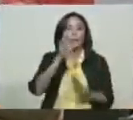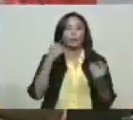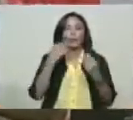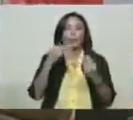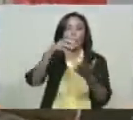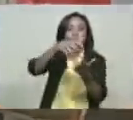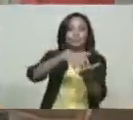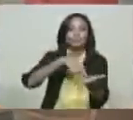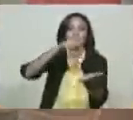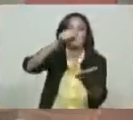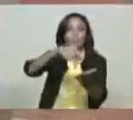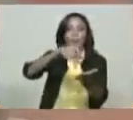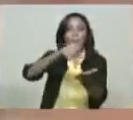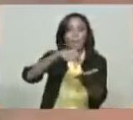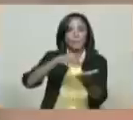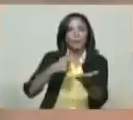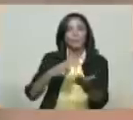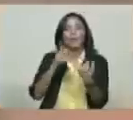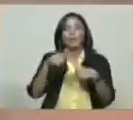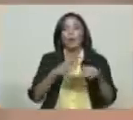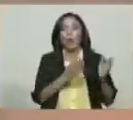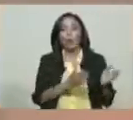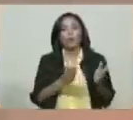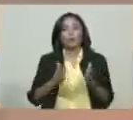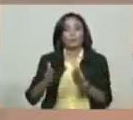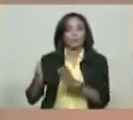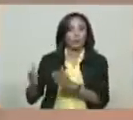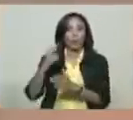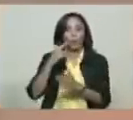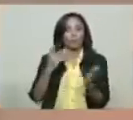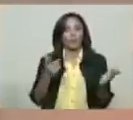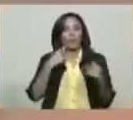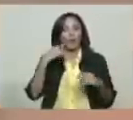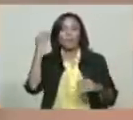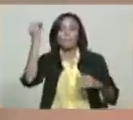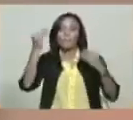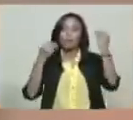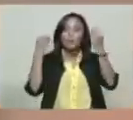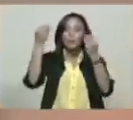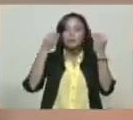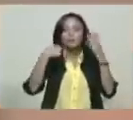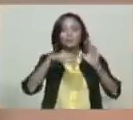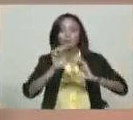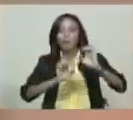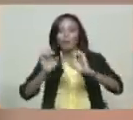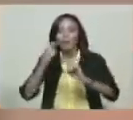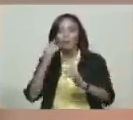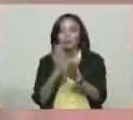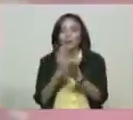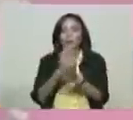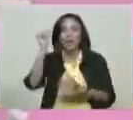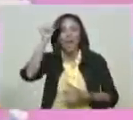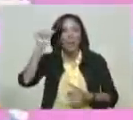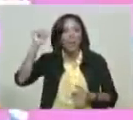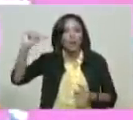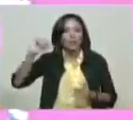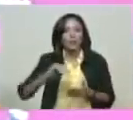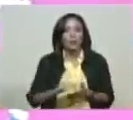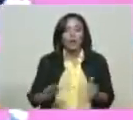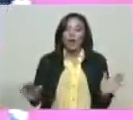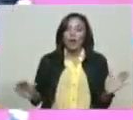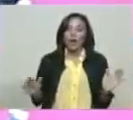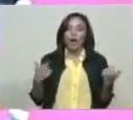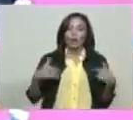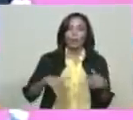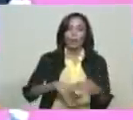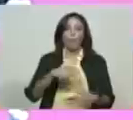de la igualdad en el seno de la organización, crítico y autocrítico, pero no como moda, como